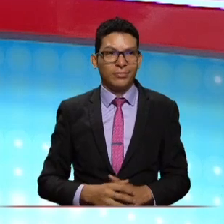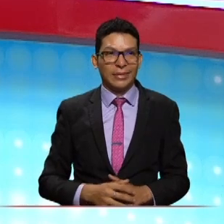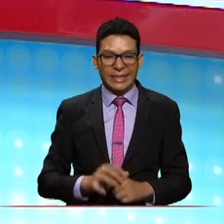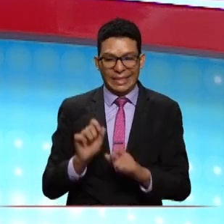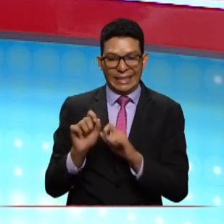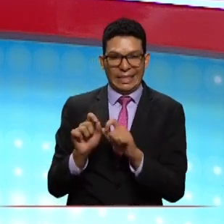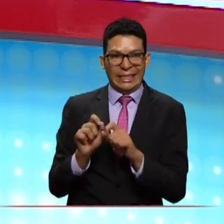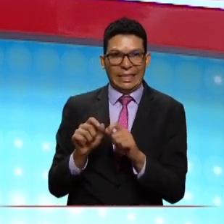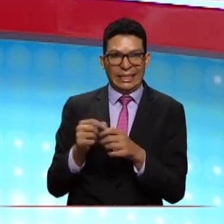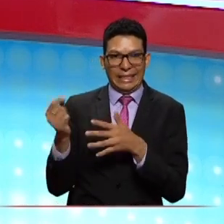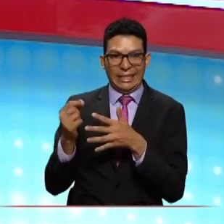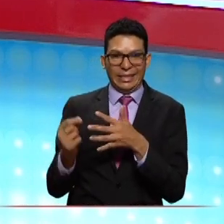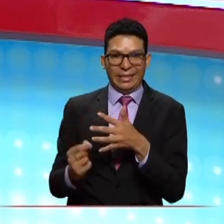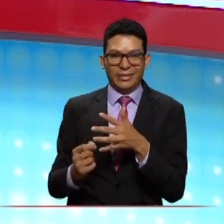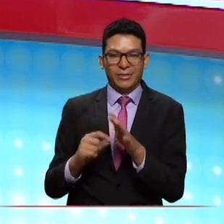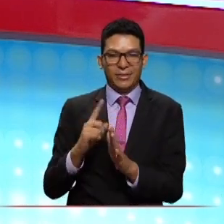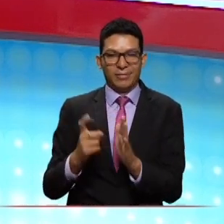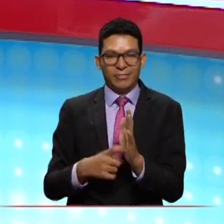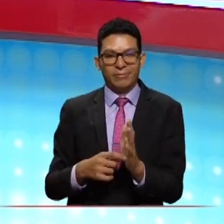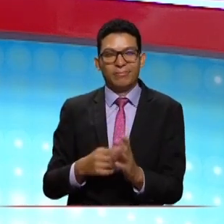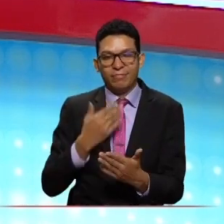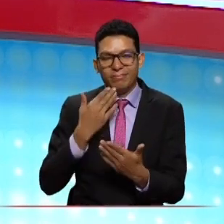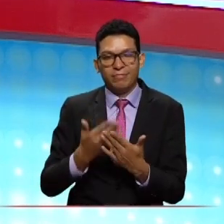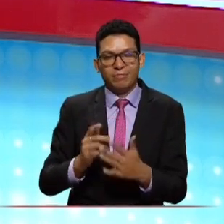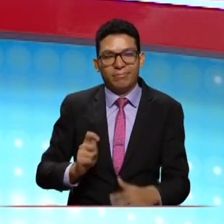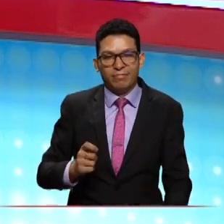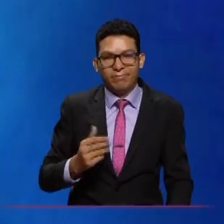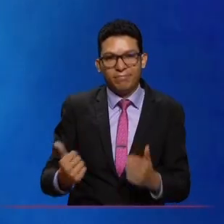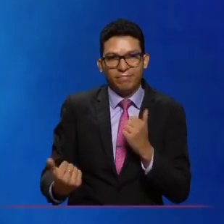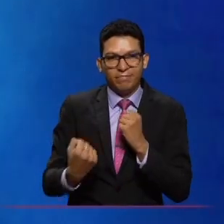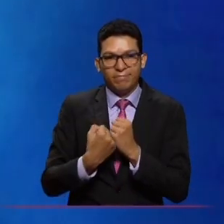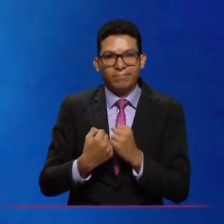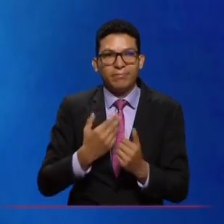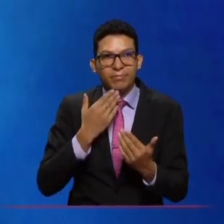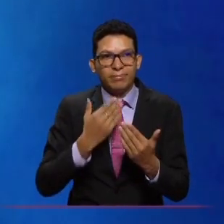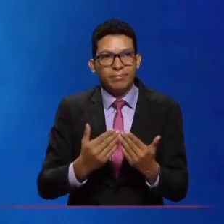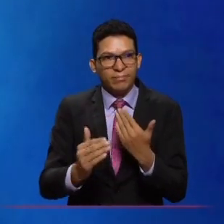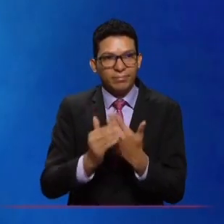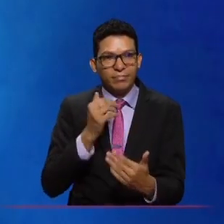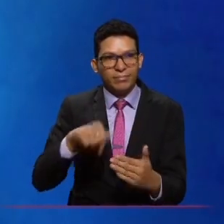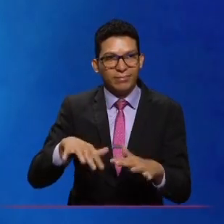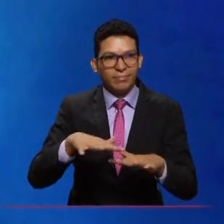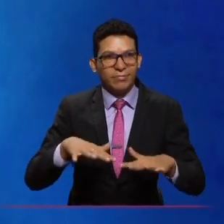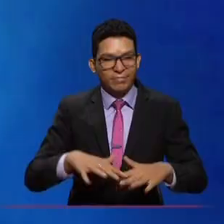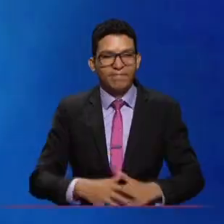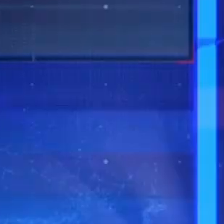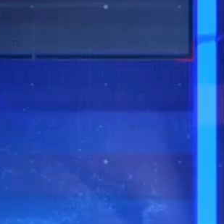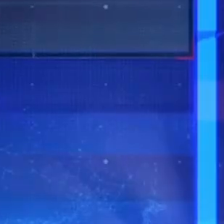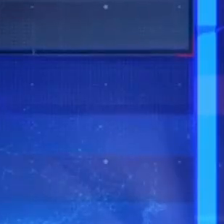preguntamos cada paso. Muchísimas gracias, abogado, por habernos acompañado. A ustedes por invitarnos siempre a este set.